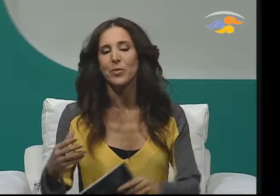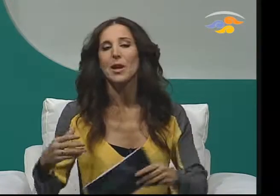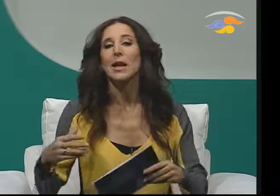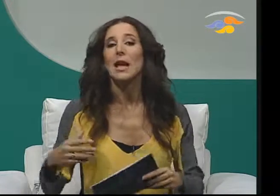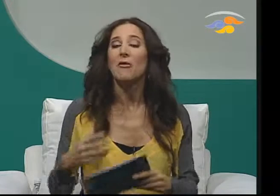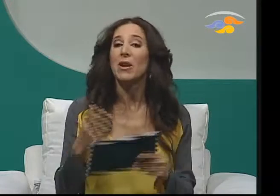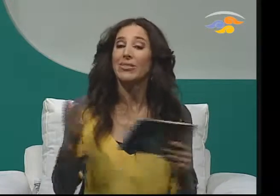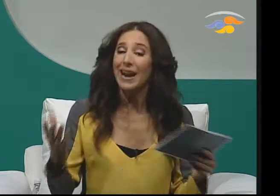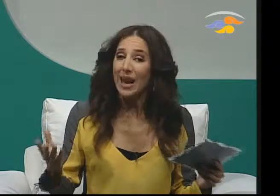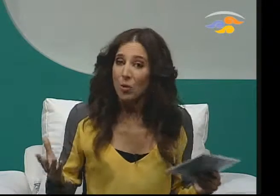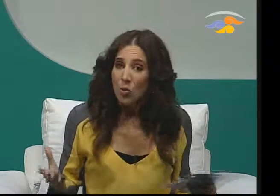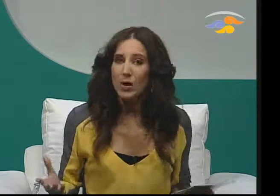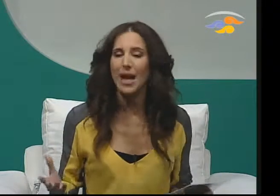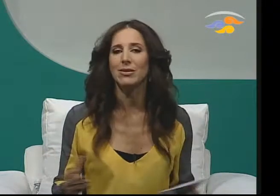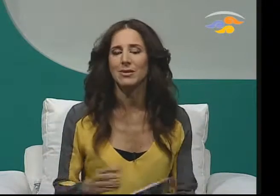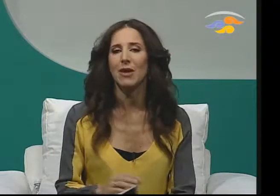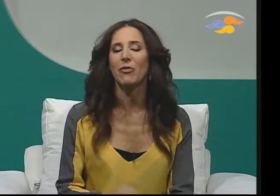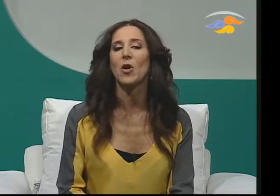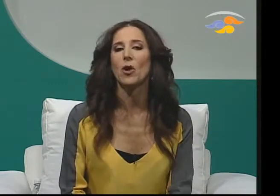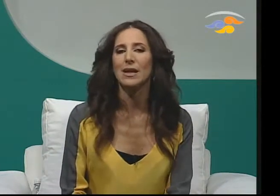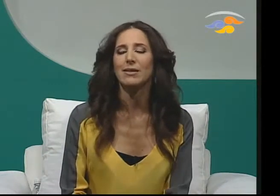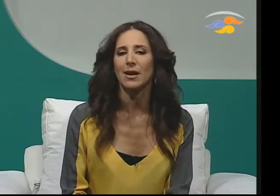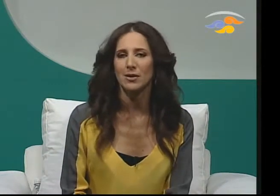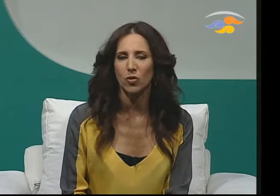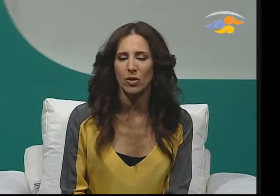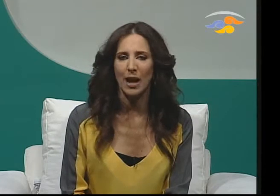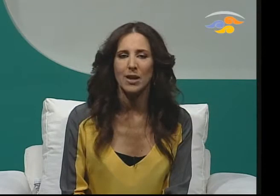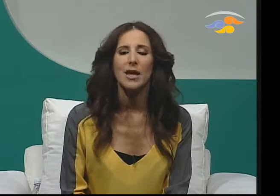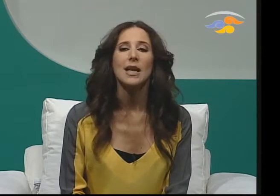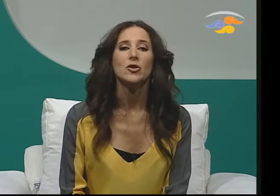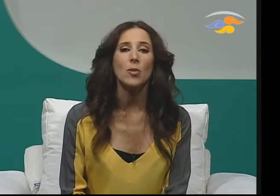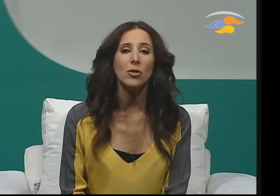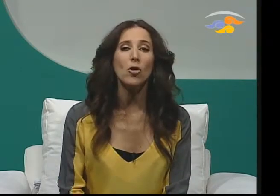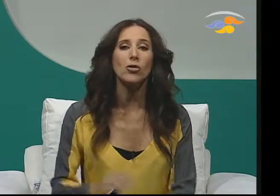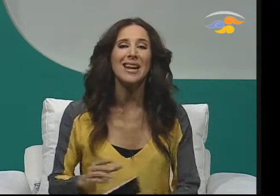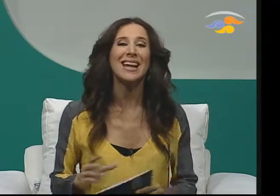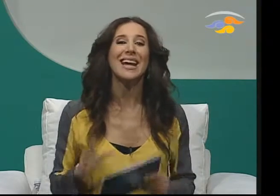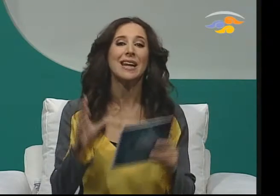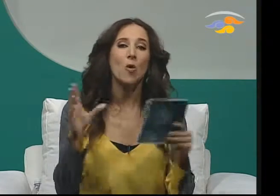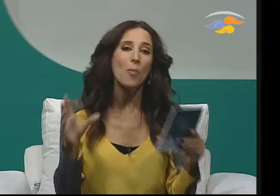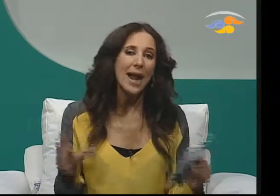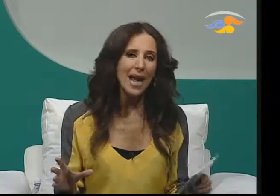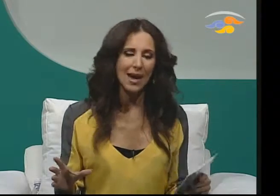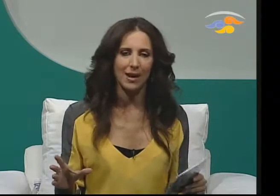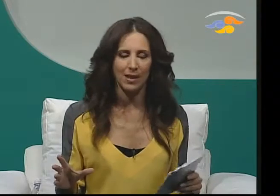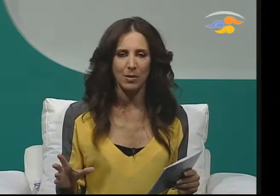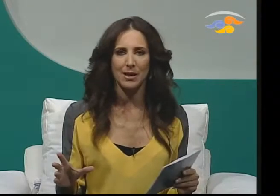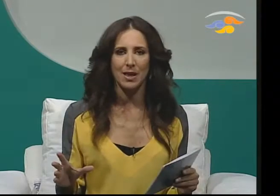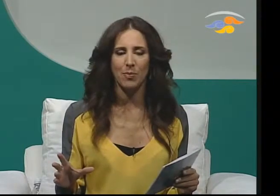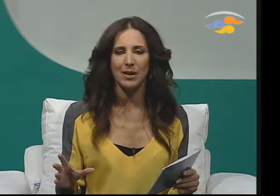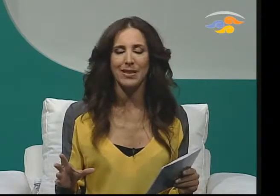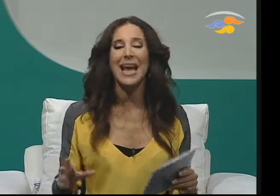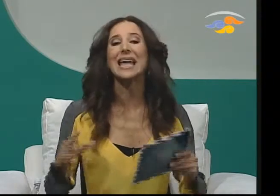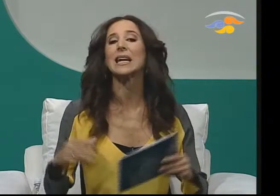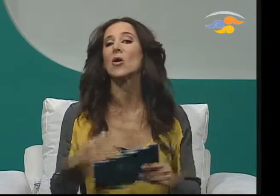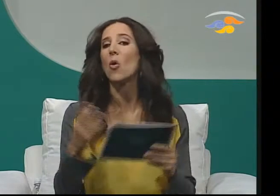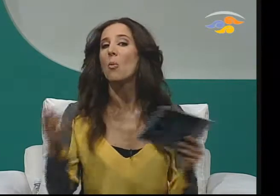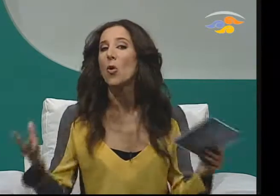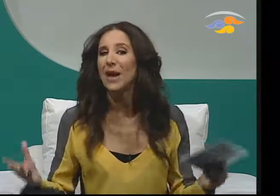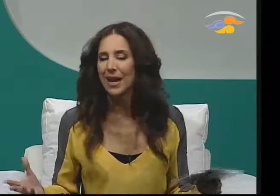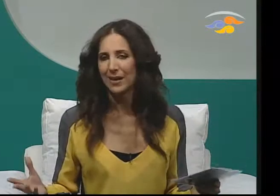ideológica enfrentarán un gran desafío internacional. Sobre todo tiene que recuperar la credibilidad perdida